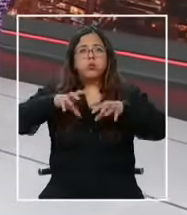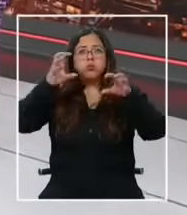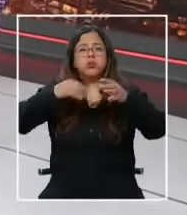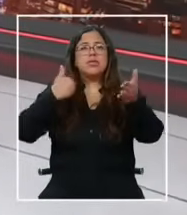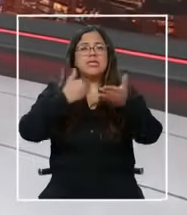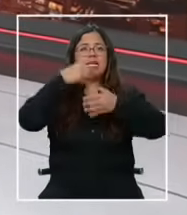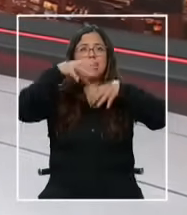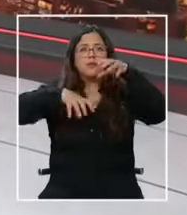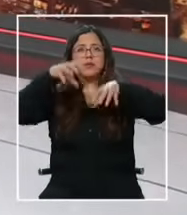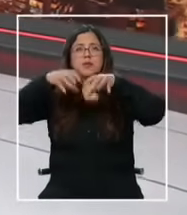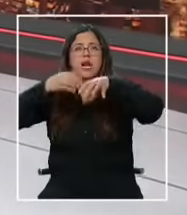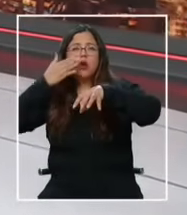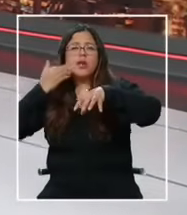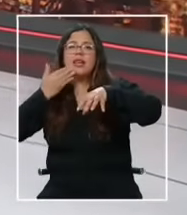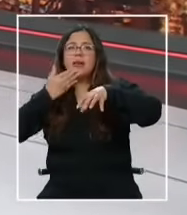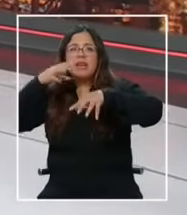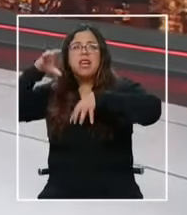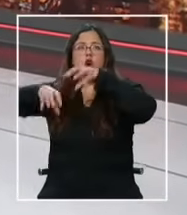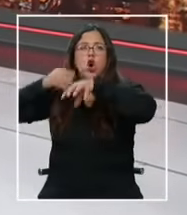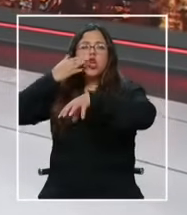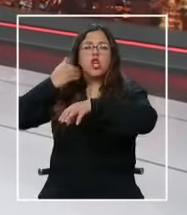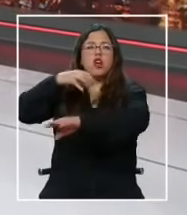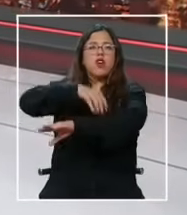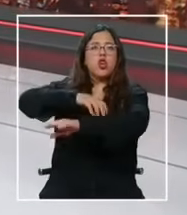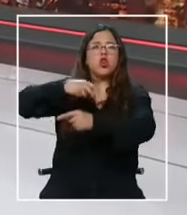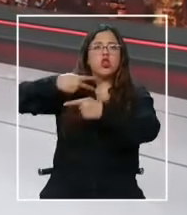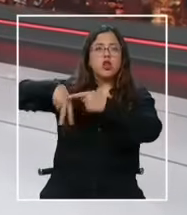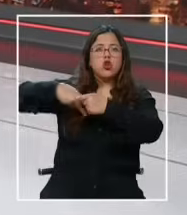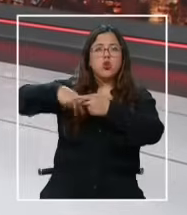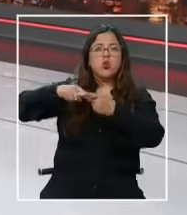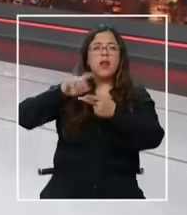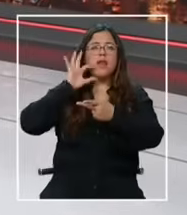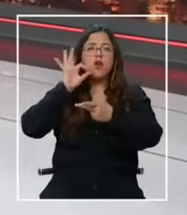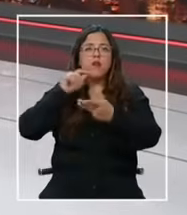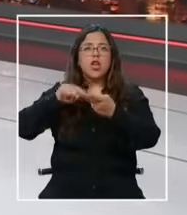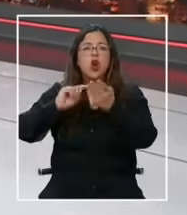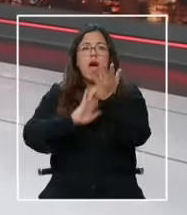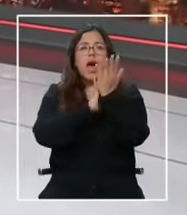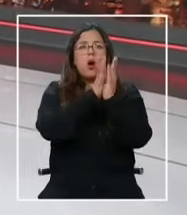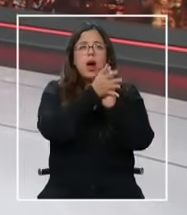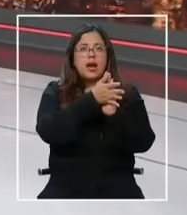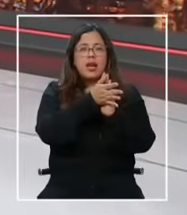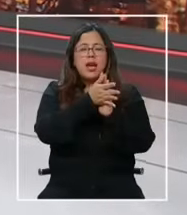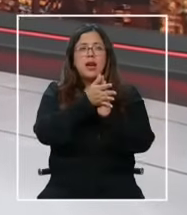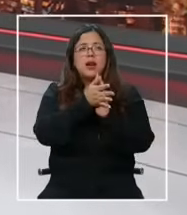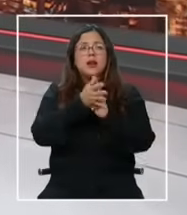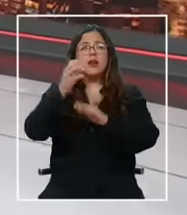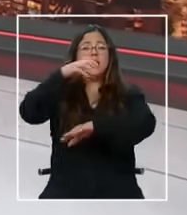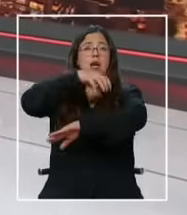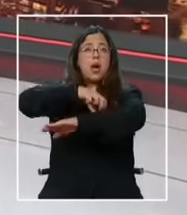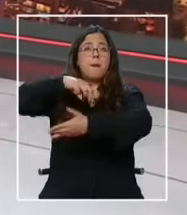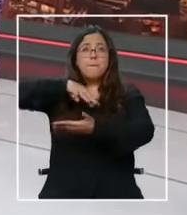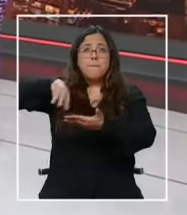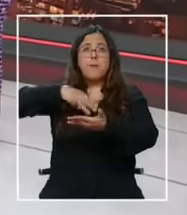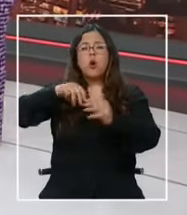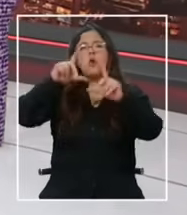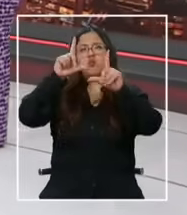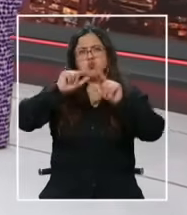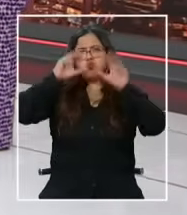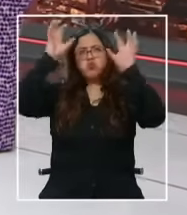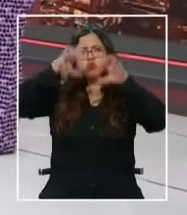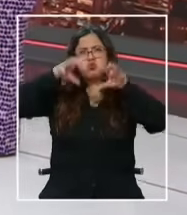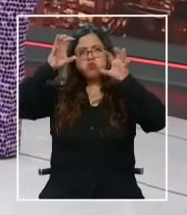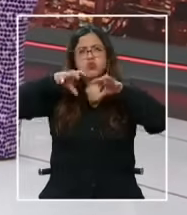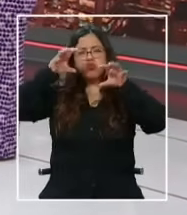cordillerano y precordillerano de la región de ñuble B bío y la araucanía fundamentalmente el mablo tiene todavía poca acumulación de agua porque